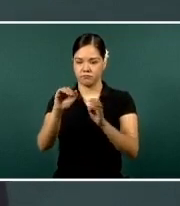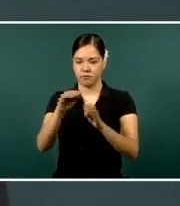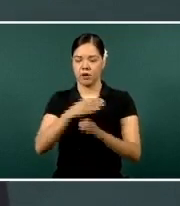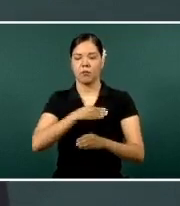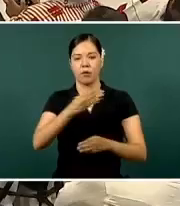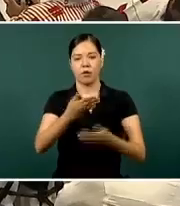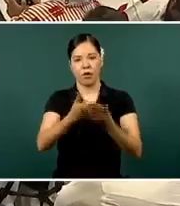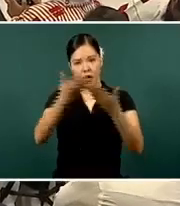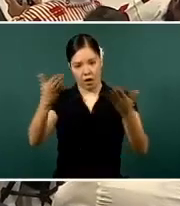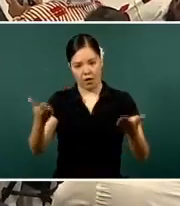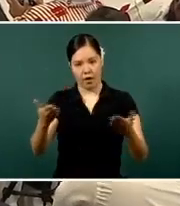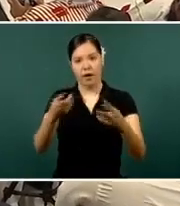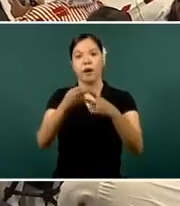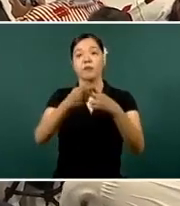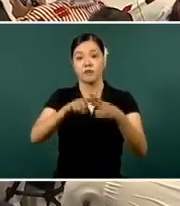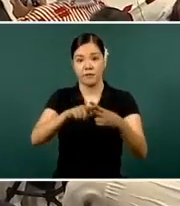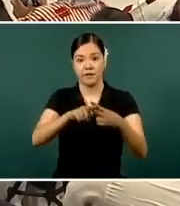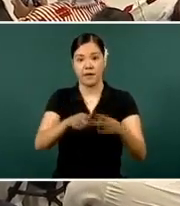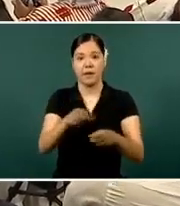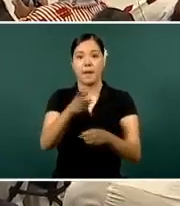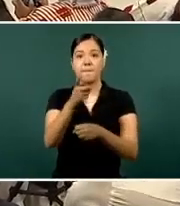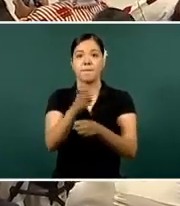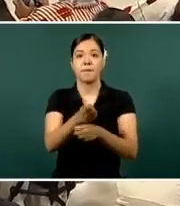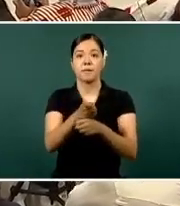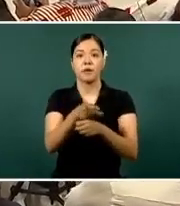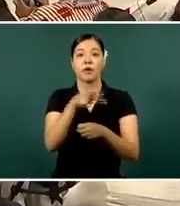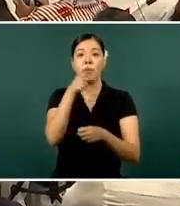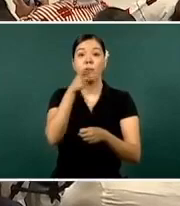dando la palabra al gobernador de Durango.